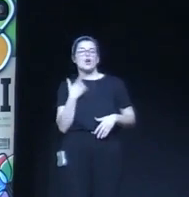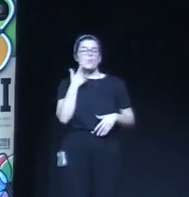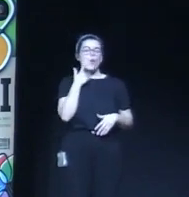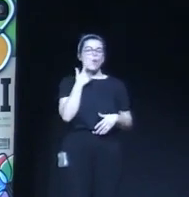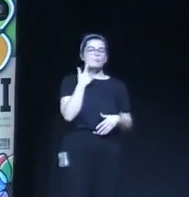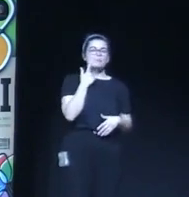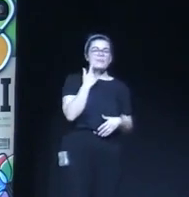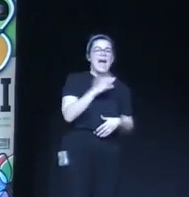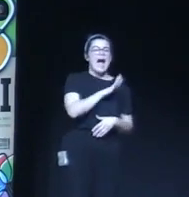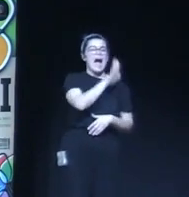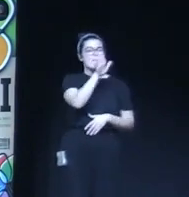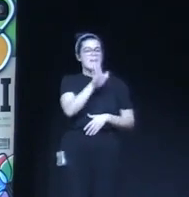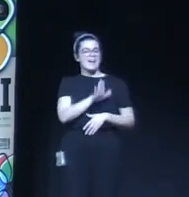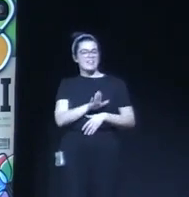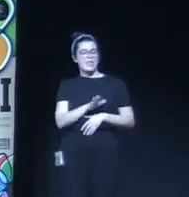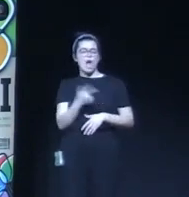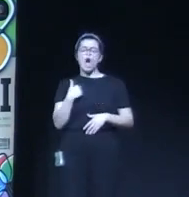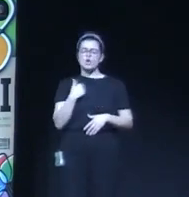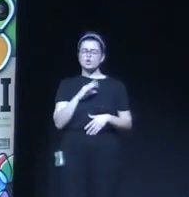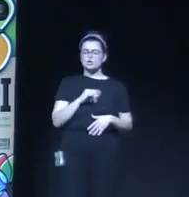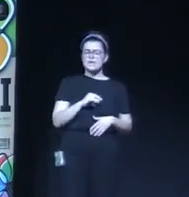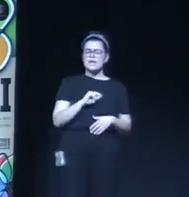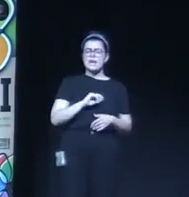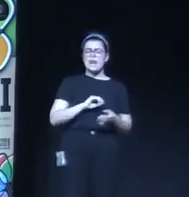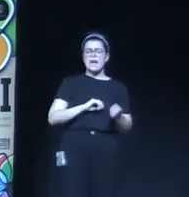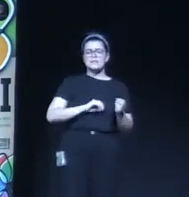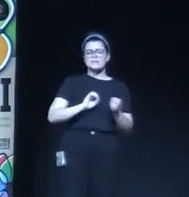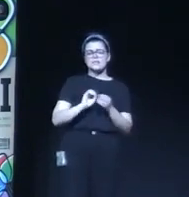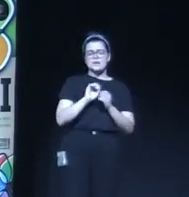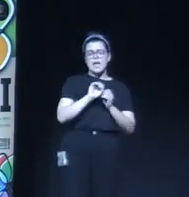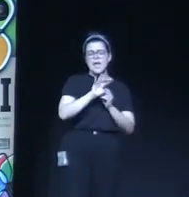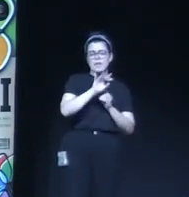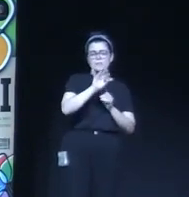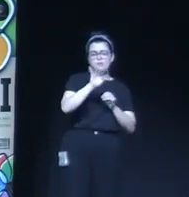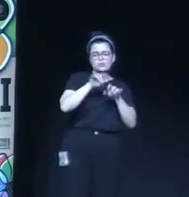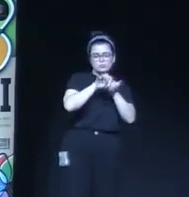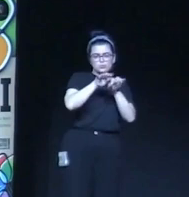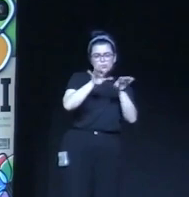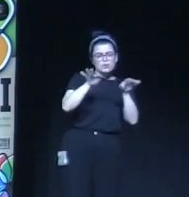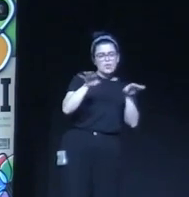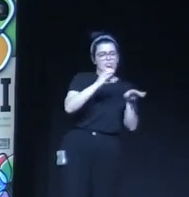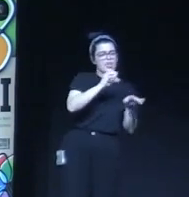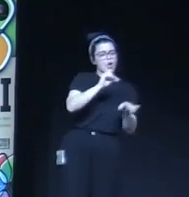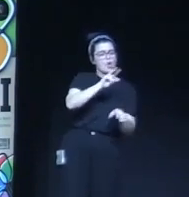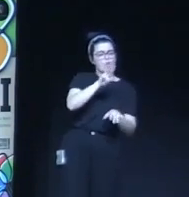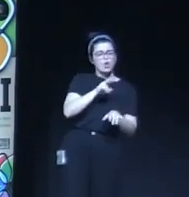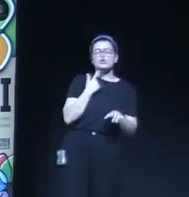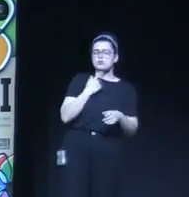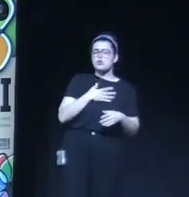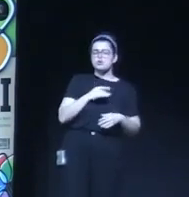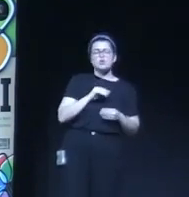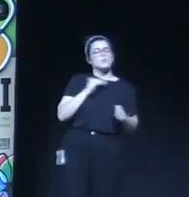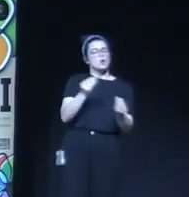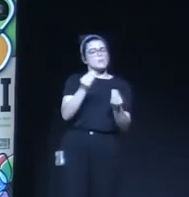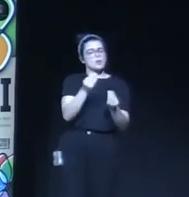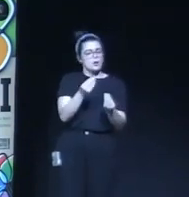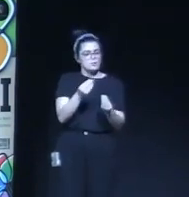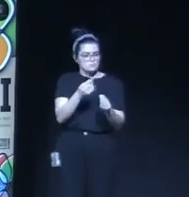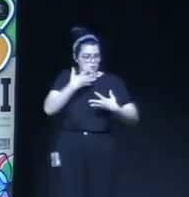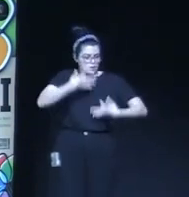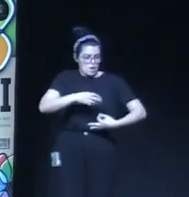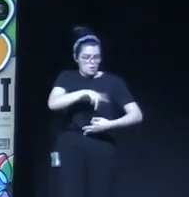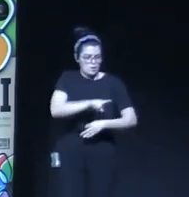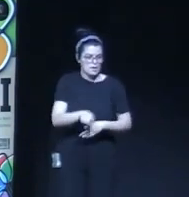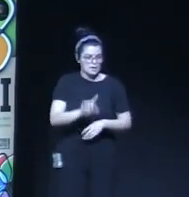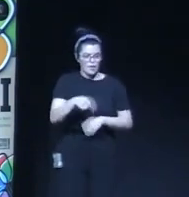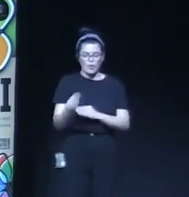con eso van a compensar las emisiones de CO2 y por otro lado recibir muchísimas subvenciones. Justo ha salido